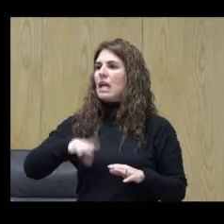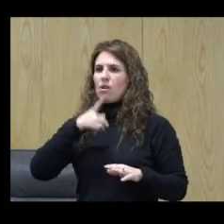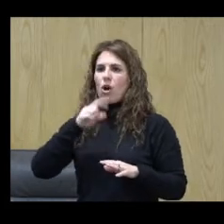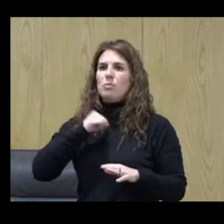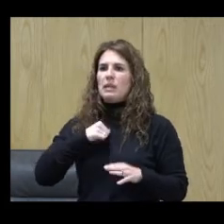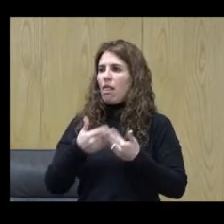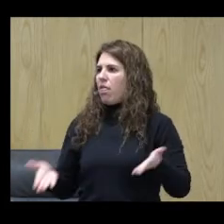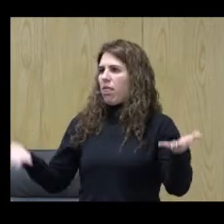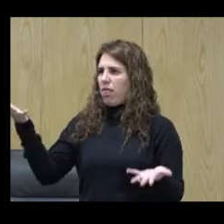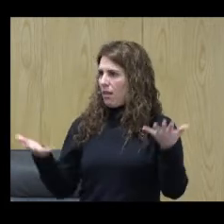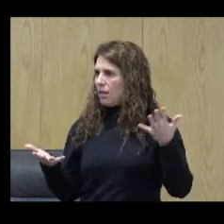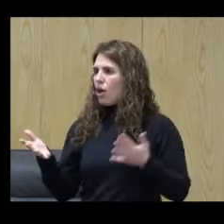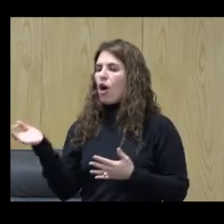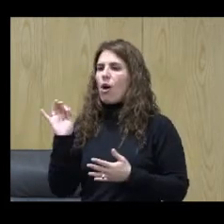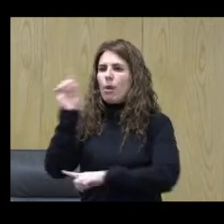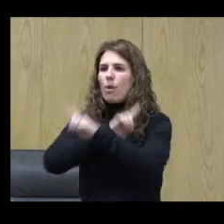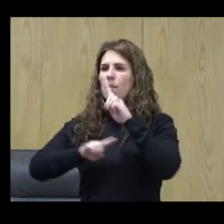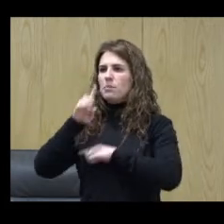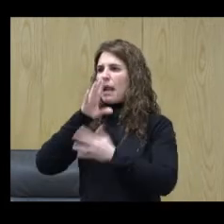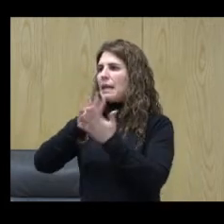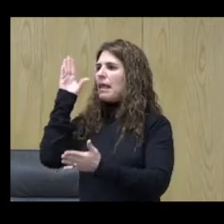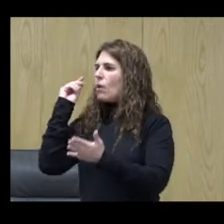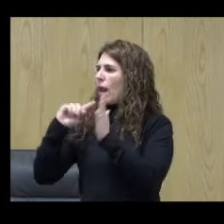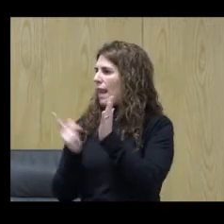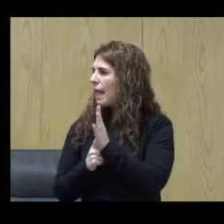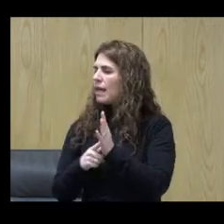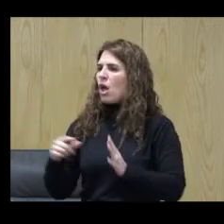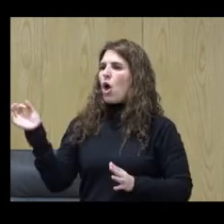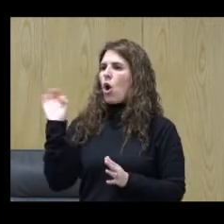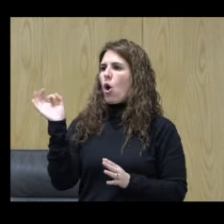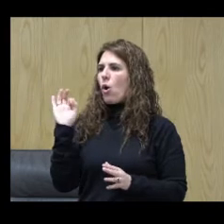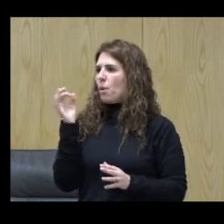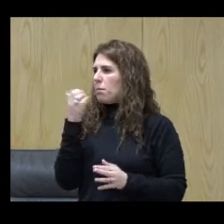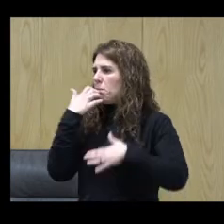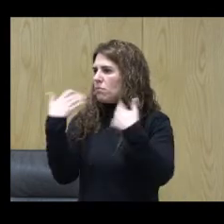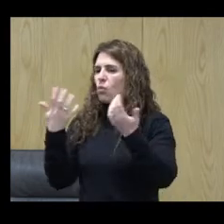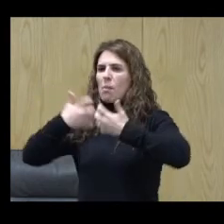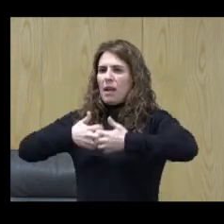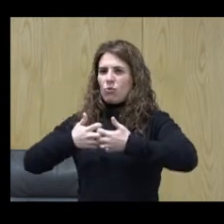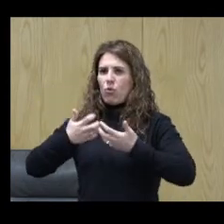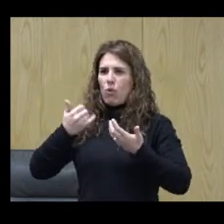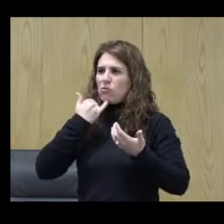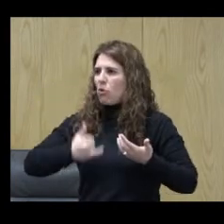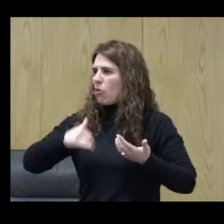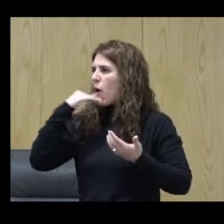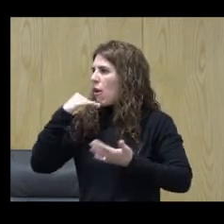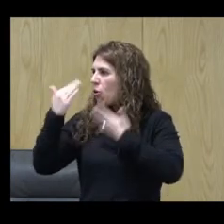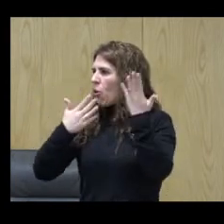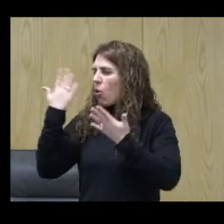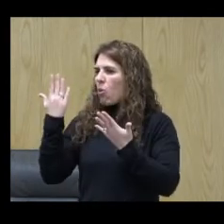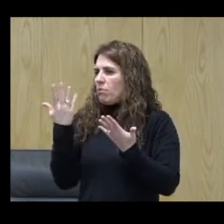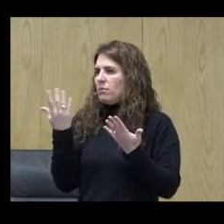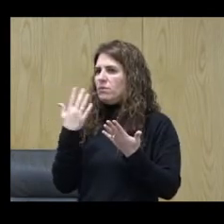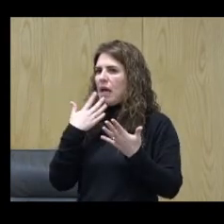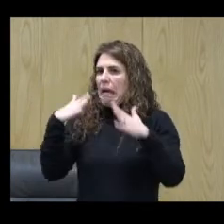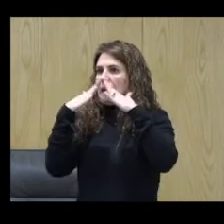tenido problemas para entender pues una ley, por ejemplo, o para utilizar un dispositivo electrónico, un electrodoméstico